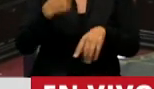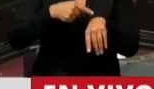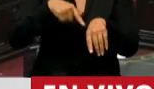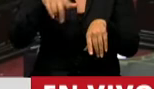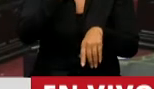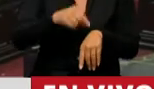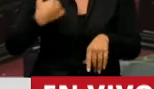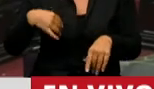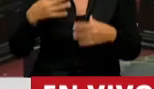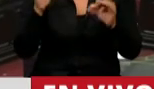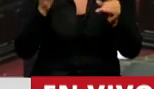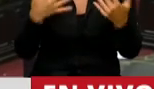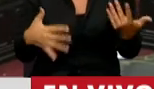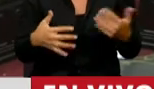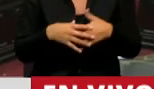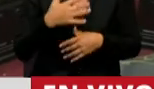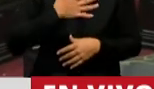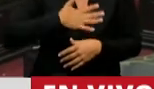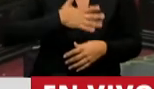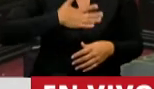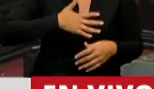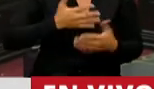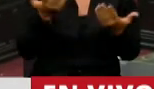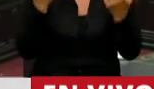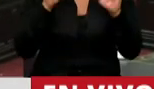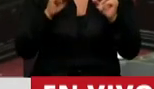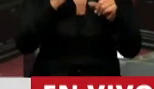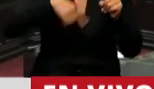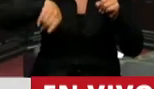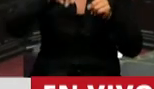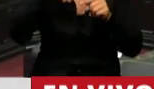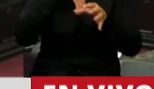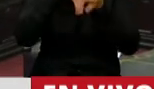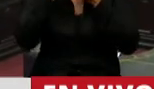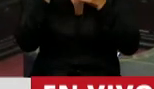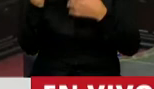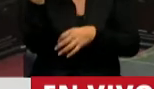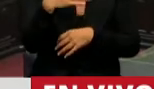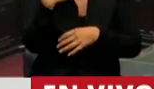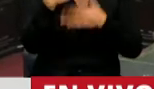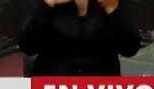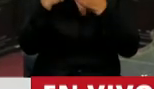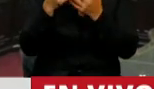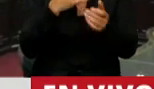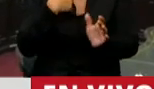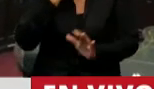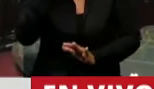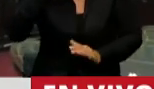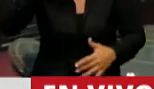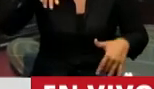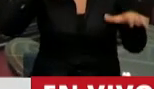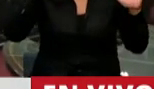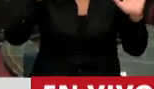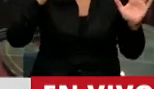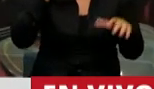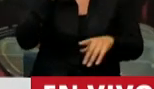la Argentina. Yo celebro que hayamos podido encontrar un diálogo constructivo. Me hubiera gustado mucho que mientras